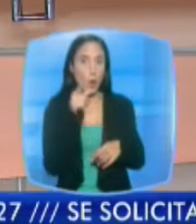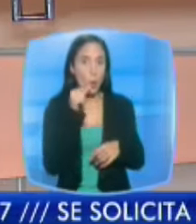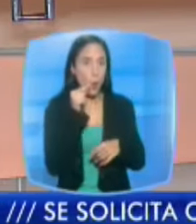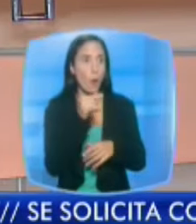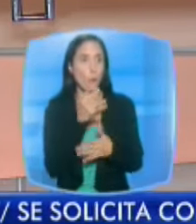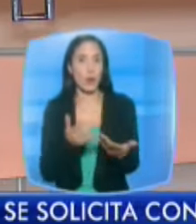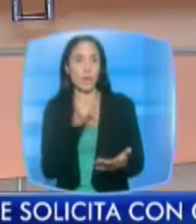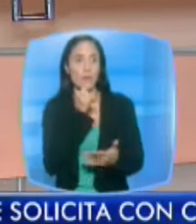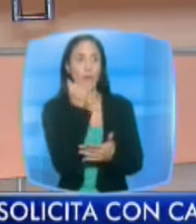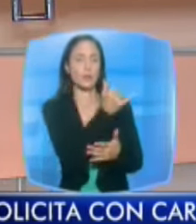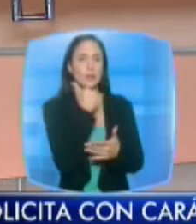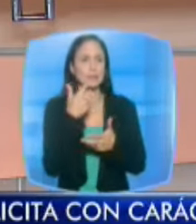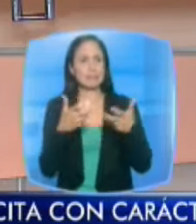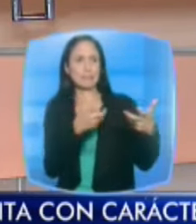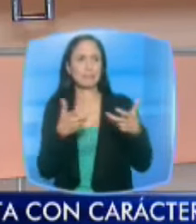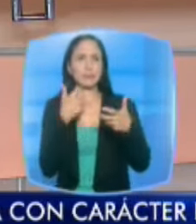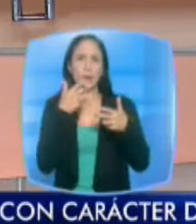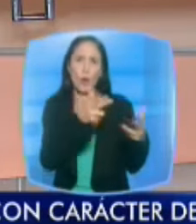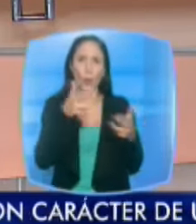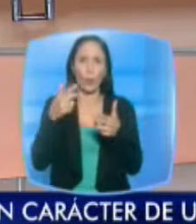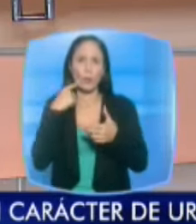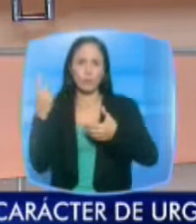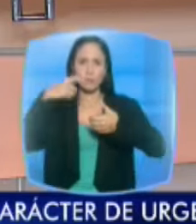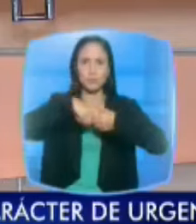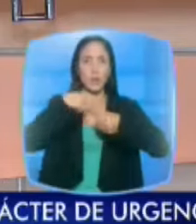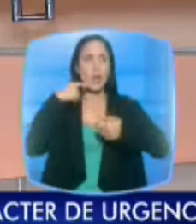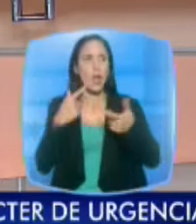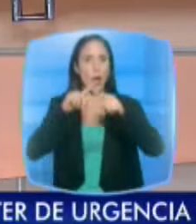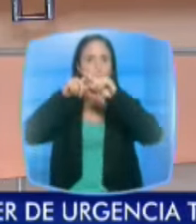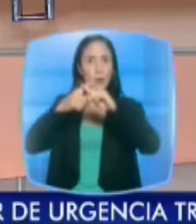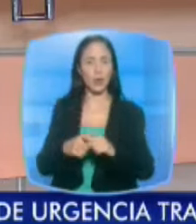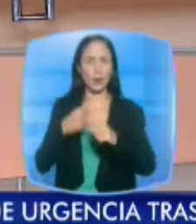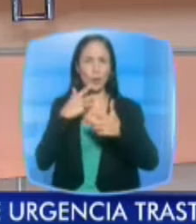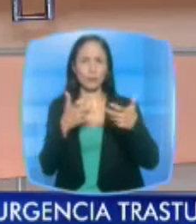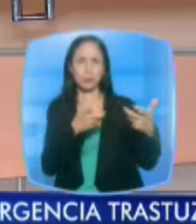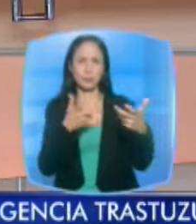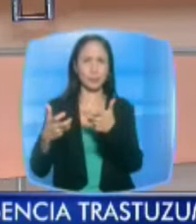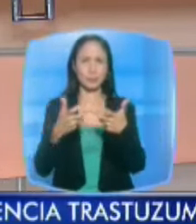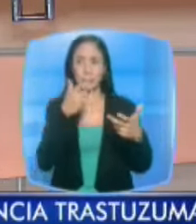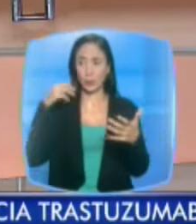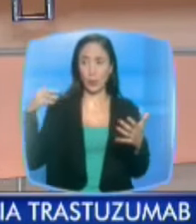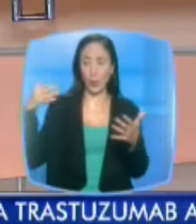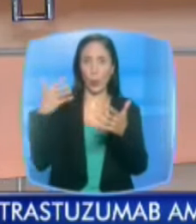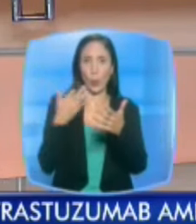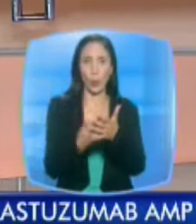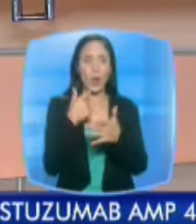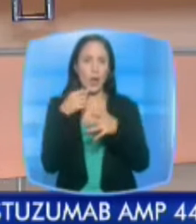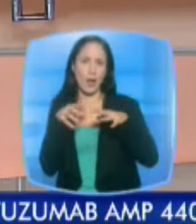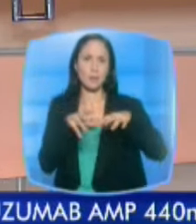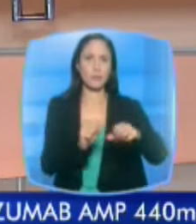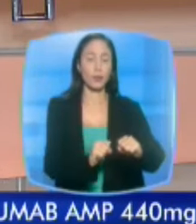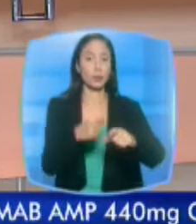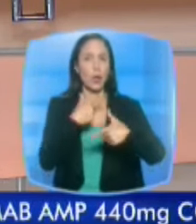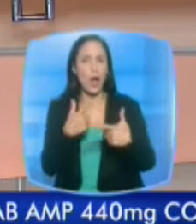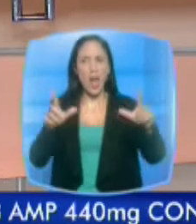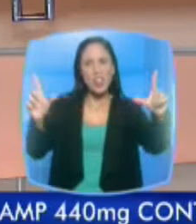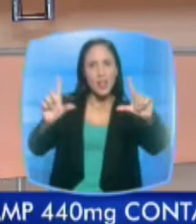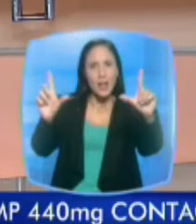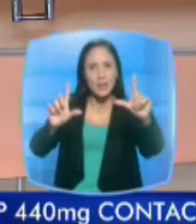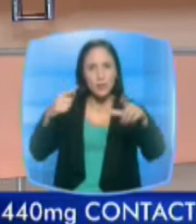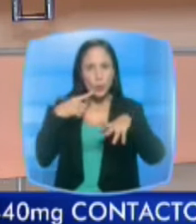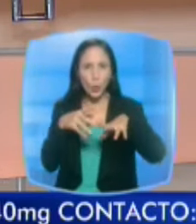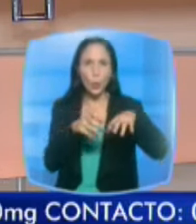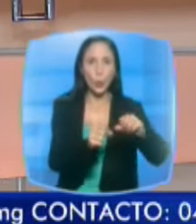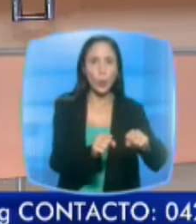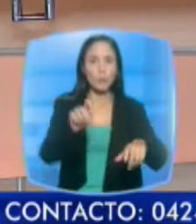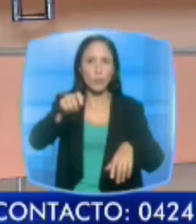declaró al país en conflicto armado interno, luego de registrarse varios hechos violentos, entre ellos la toma de las instalaciones de un canal de